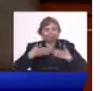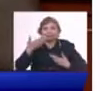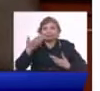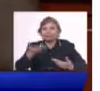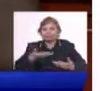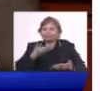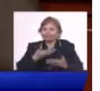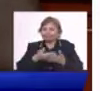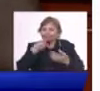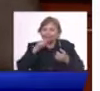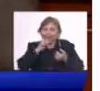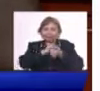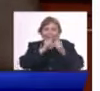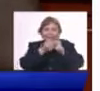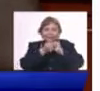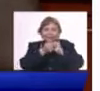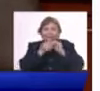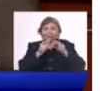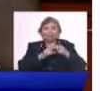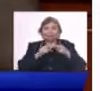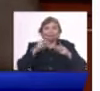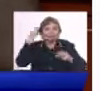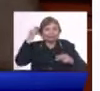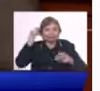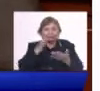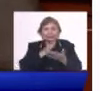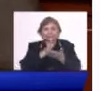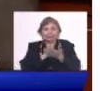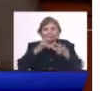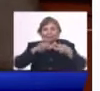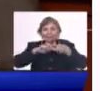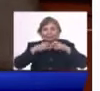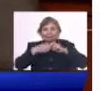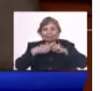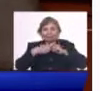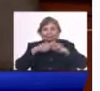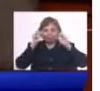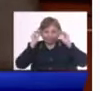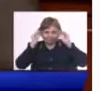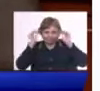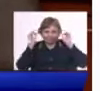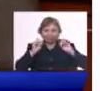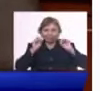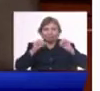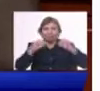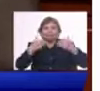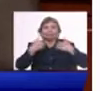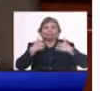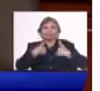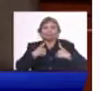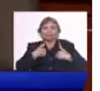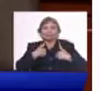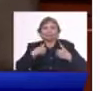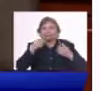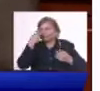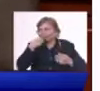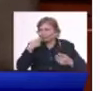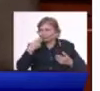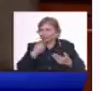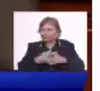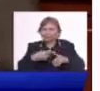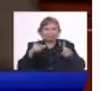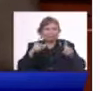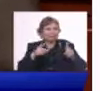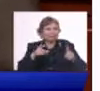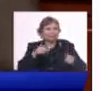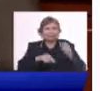que aquí lo que cabe ahorita son salidas políticas a la crisis, y es la oportunidad que el Congreso tiene para dar una imagen diferente al